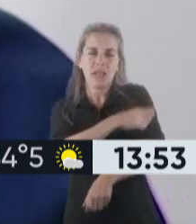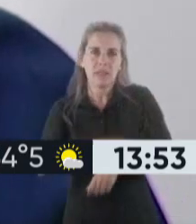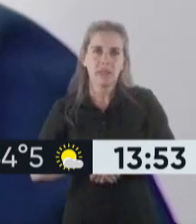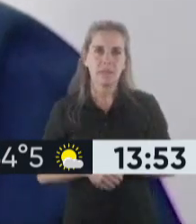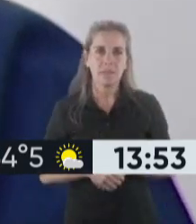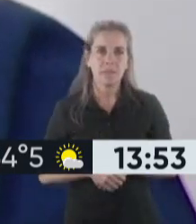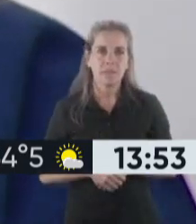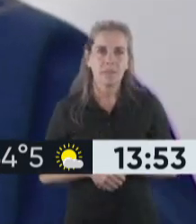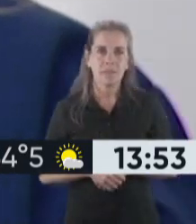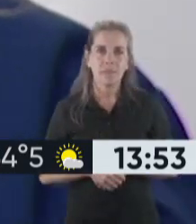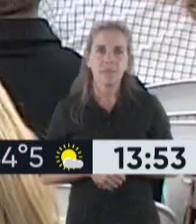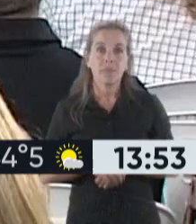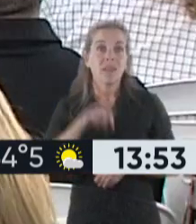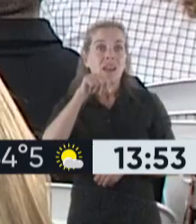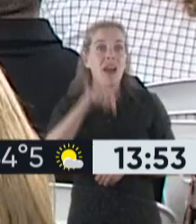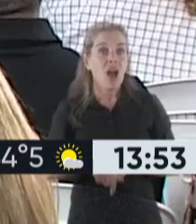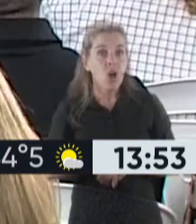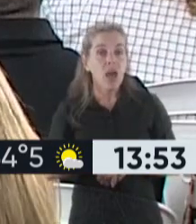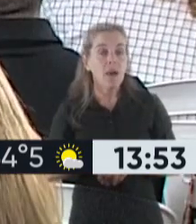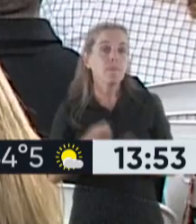Lo que vamos a tener ahora es gente mejor calificada,